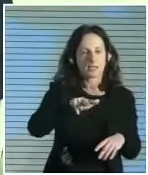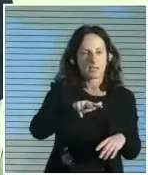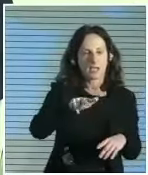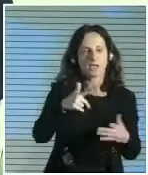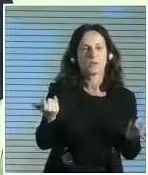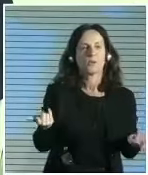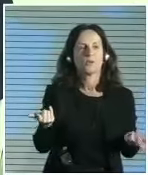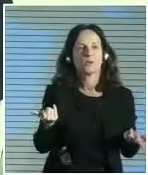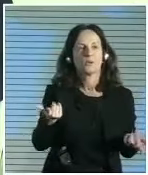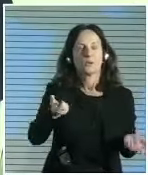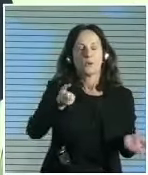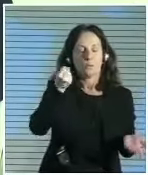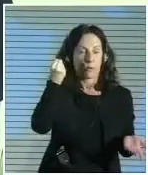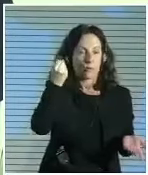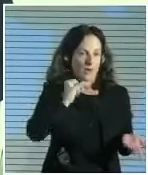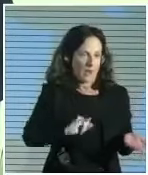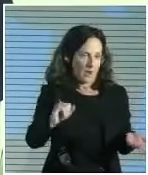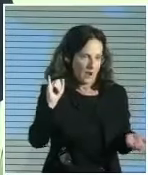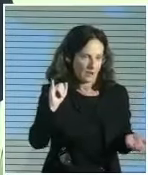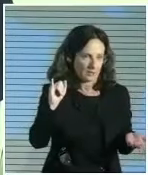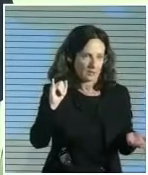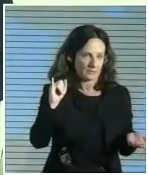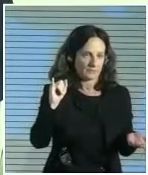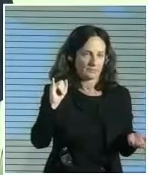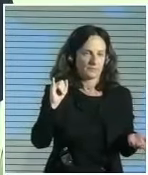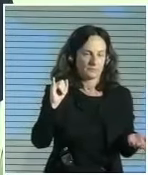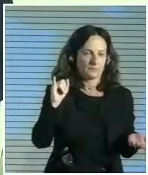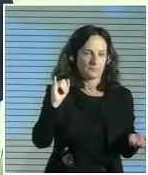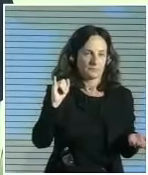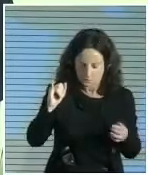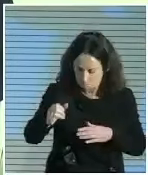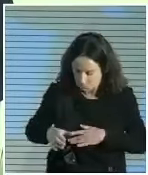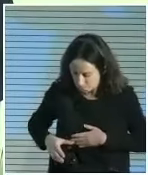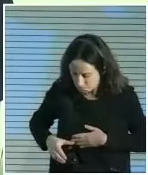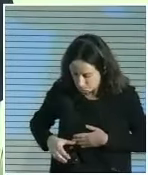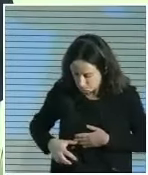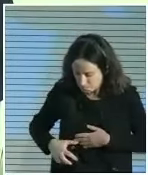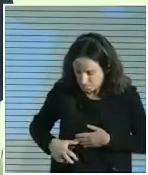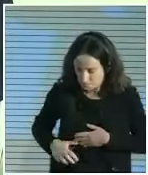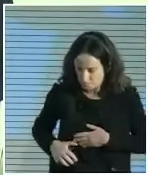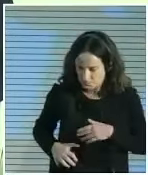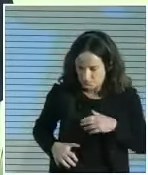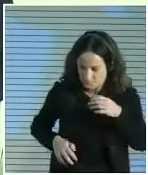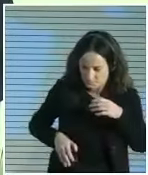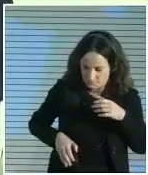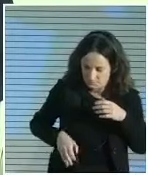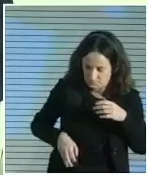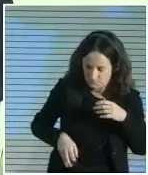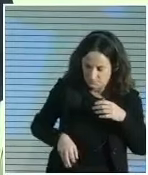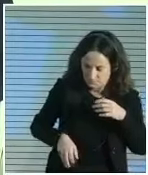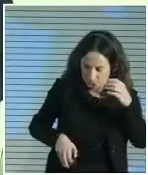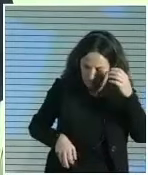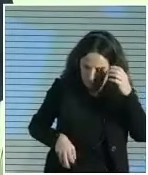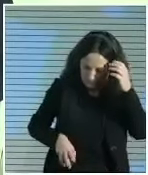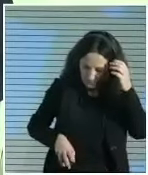esos marcos de colaboración son los tomadores de decisión que están por encima. Y que el gestor del destino,